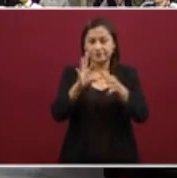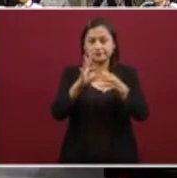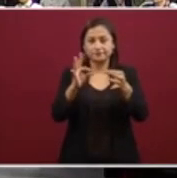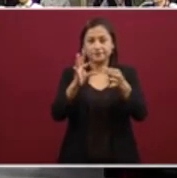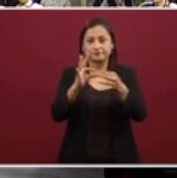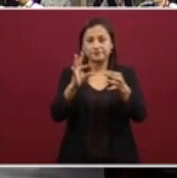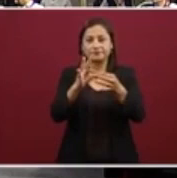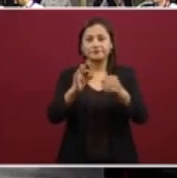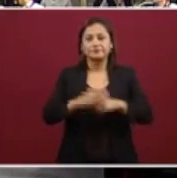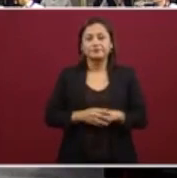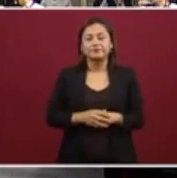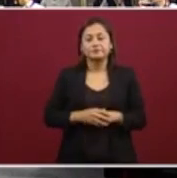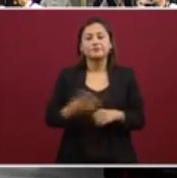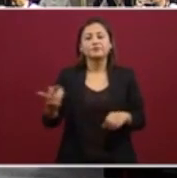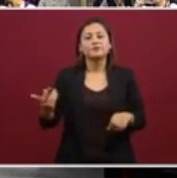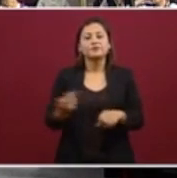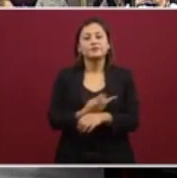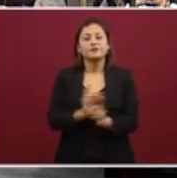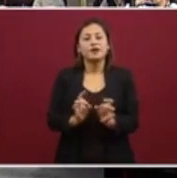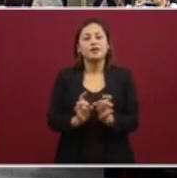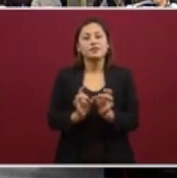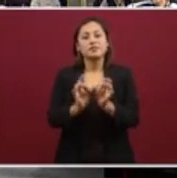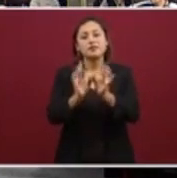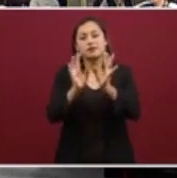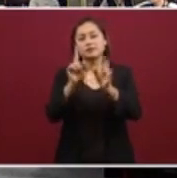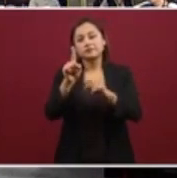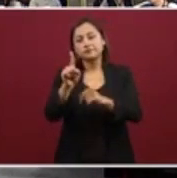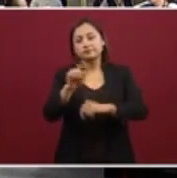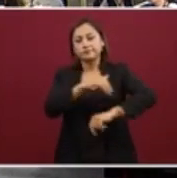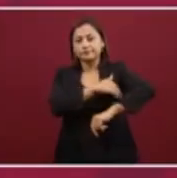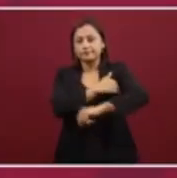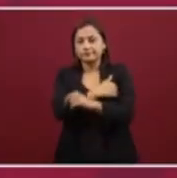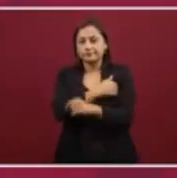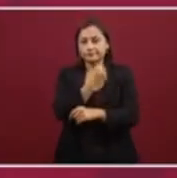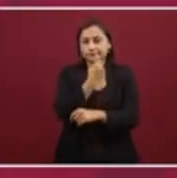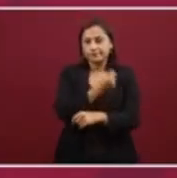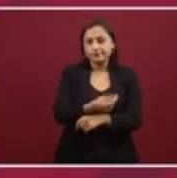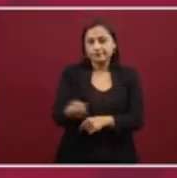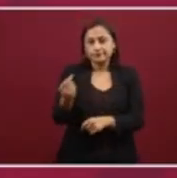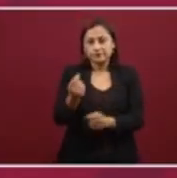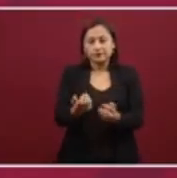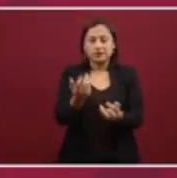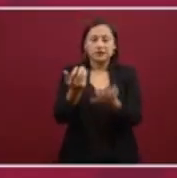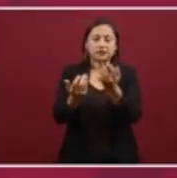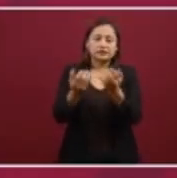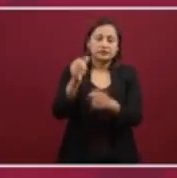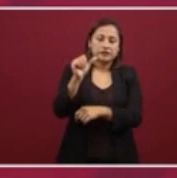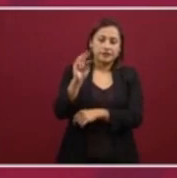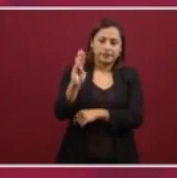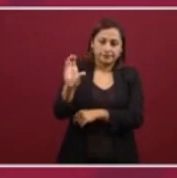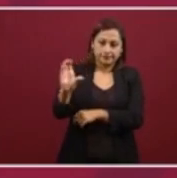se da la tragedia, ¿no?, de la guardería ABC.